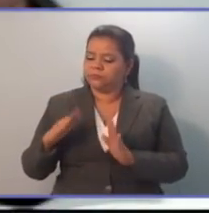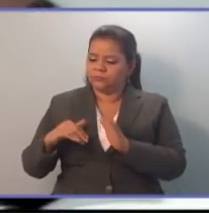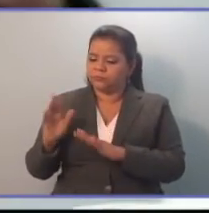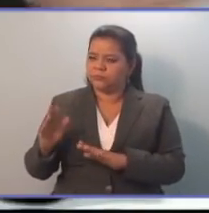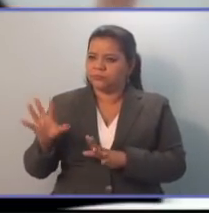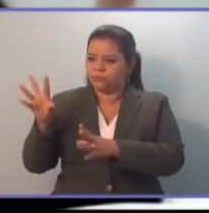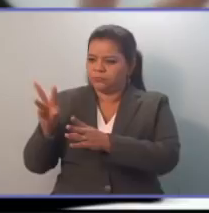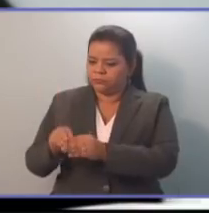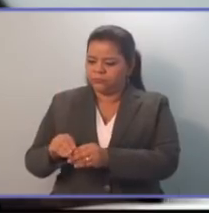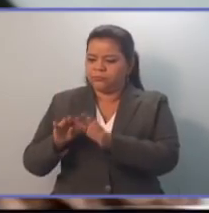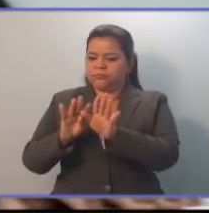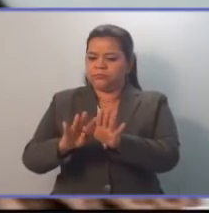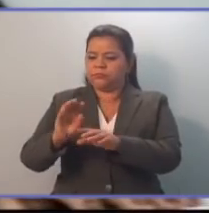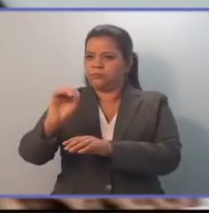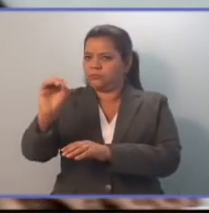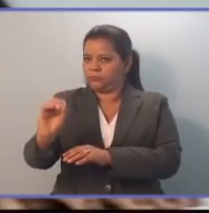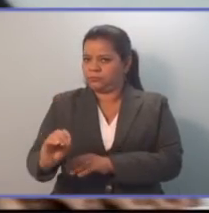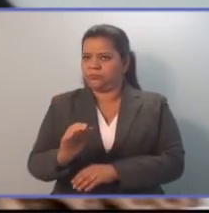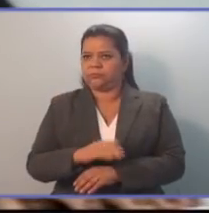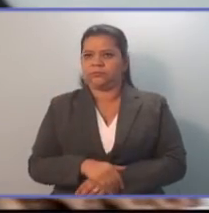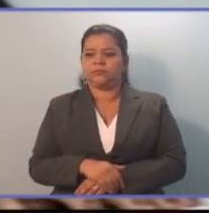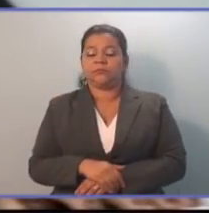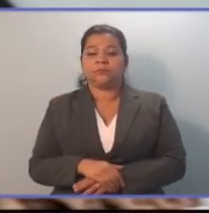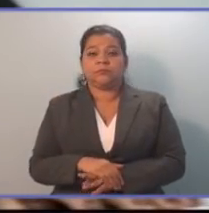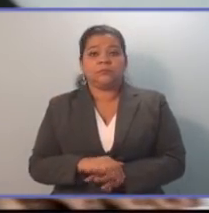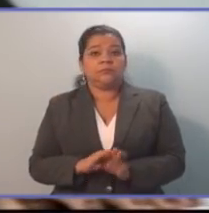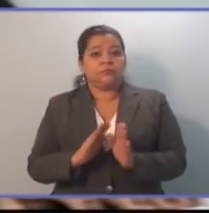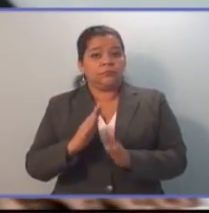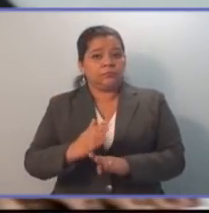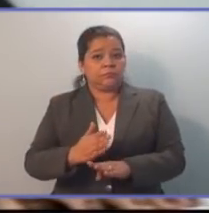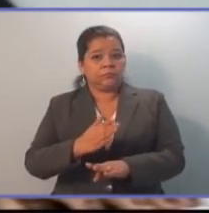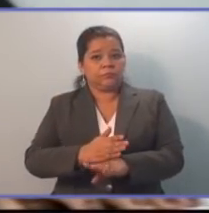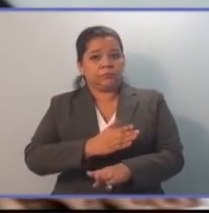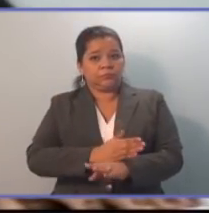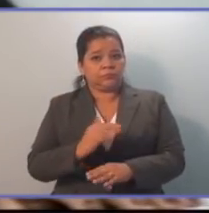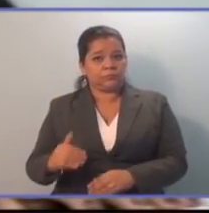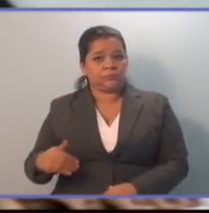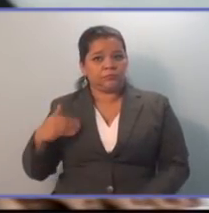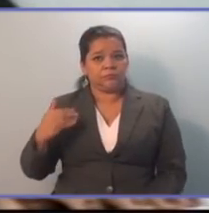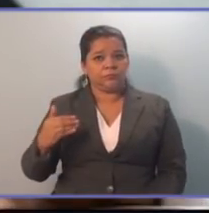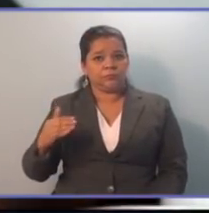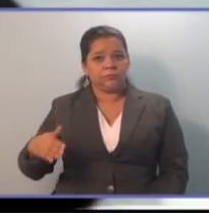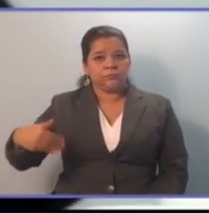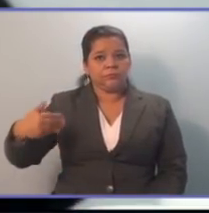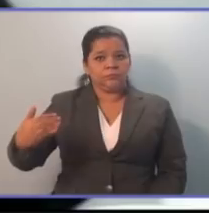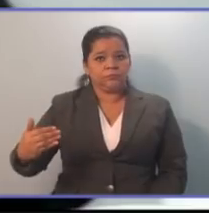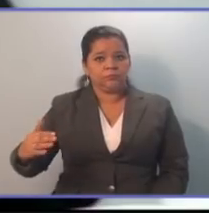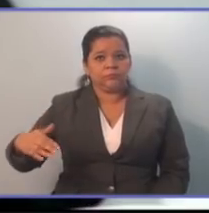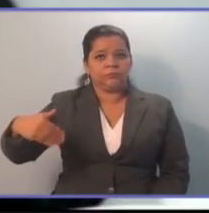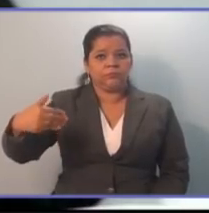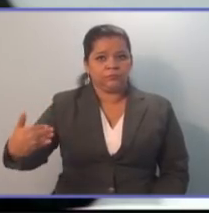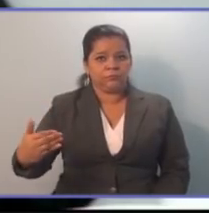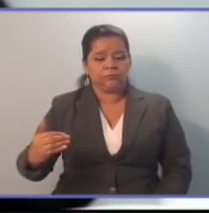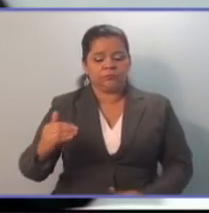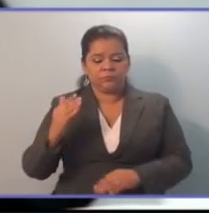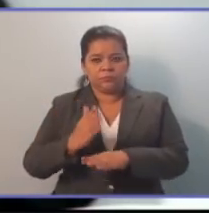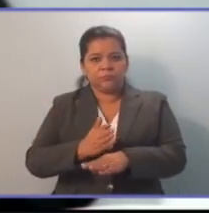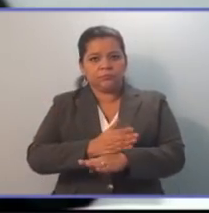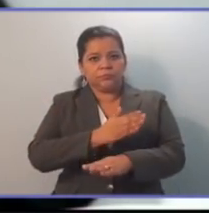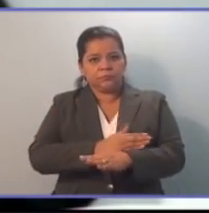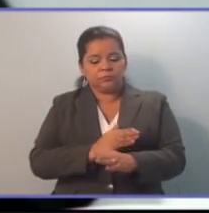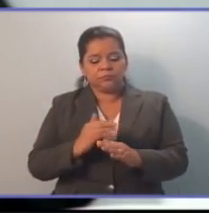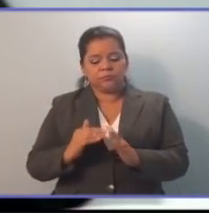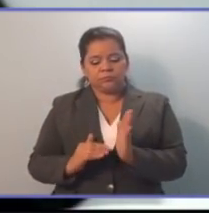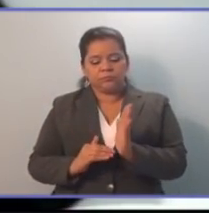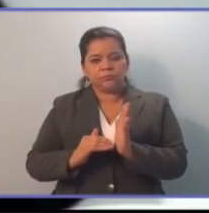serían como el 9%. Y eso va subiendo año con año. Lo otro, no es